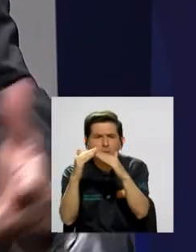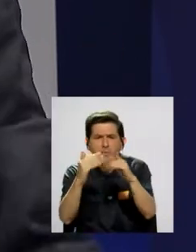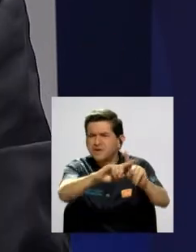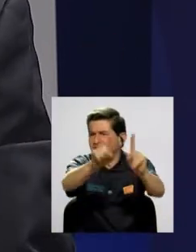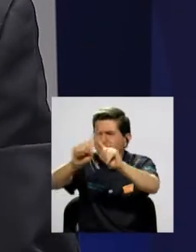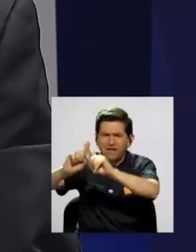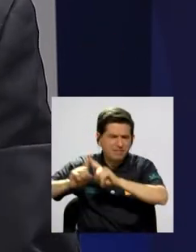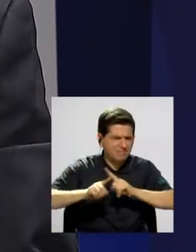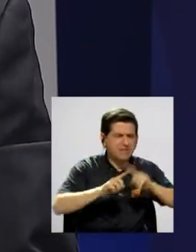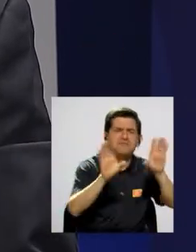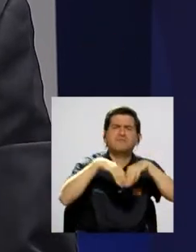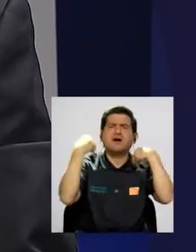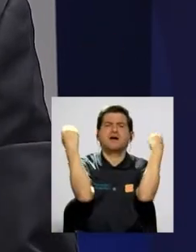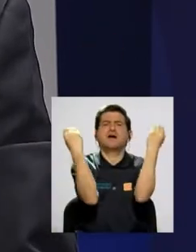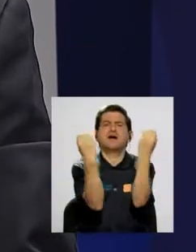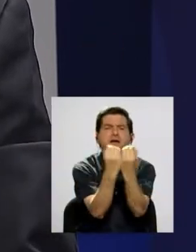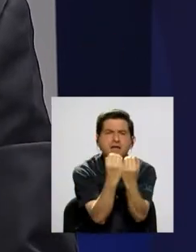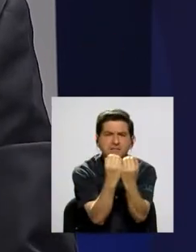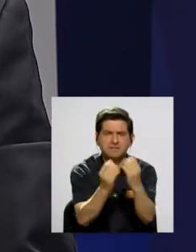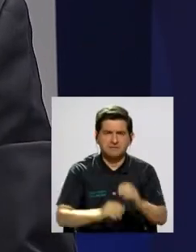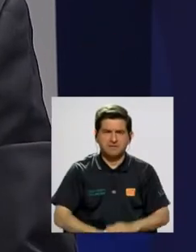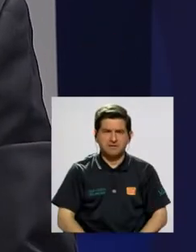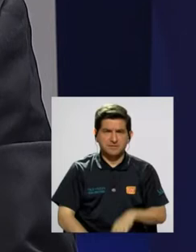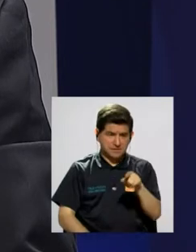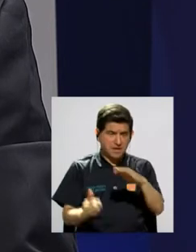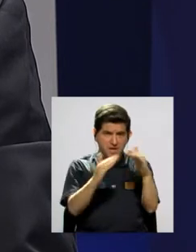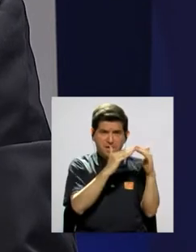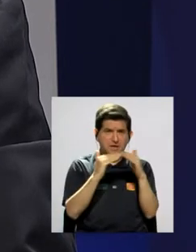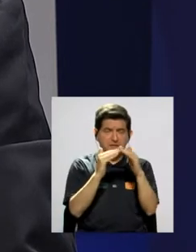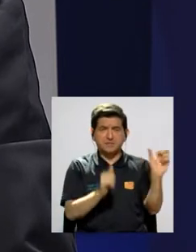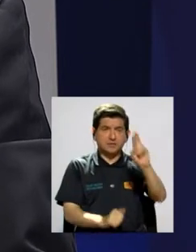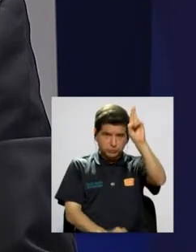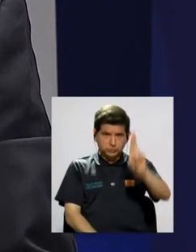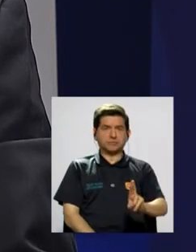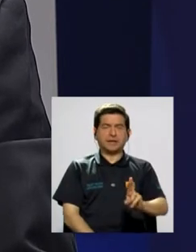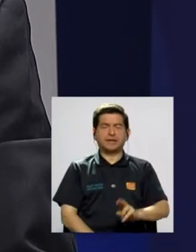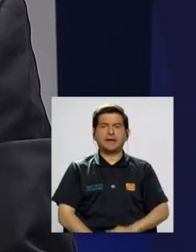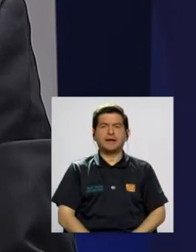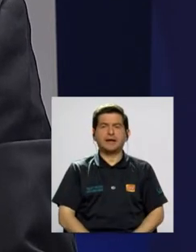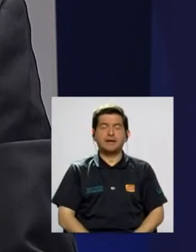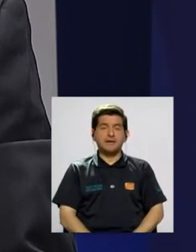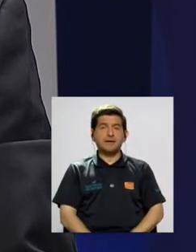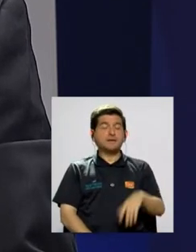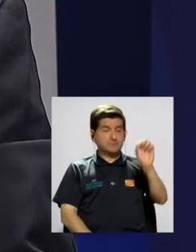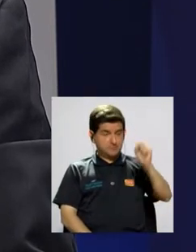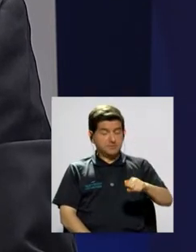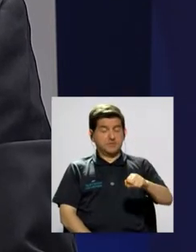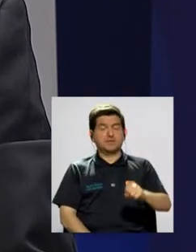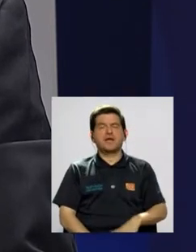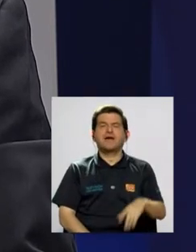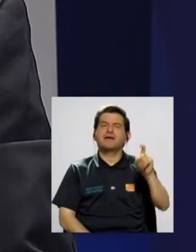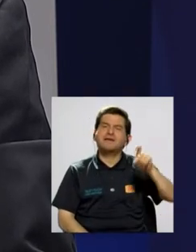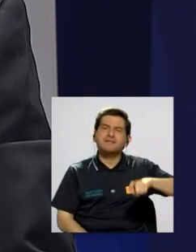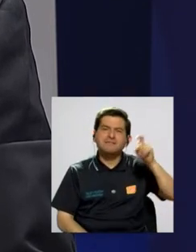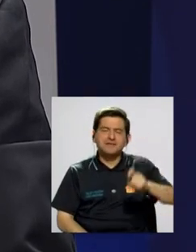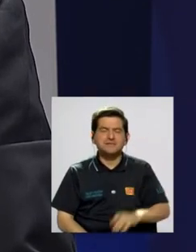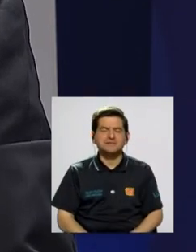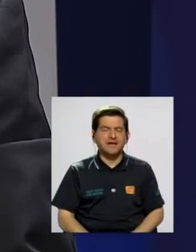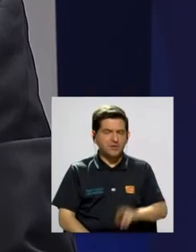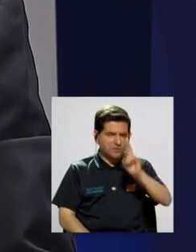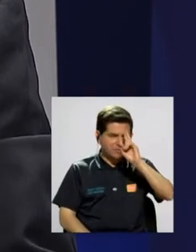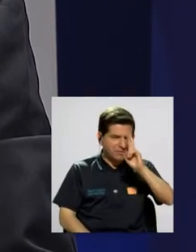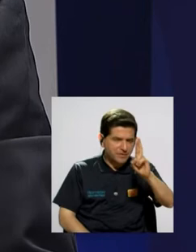diversas organizaciones de las comunidades costarricenses, ganar efectivamente una